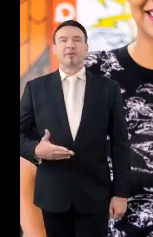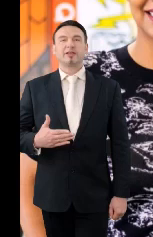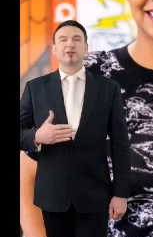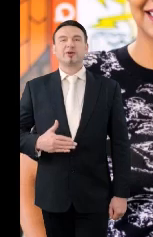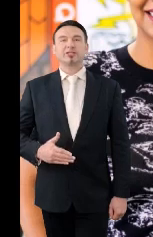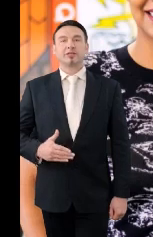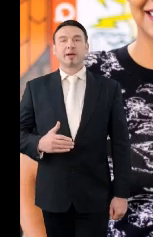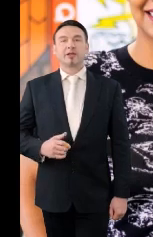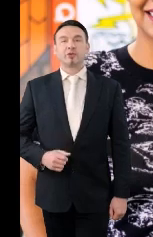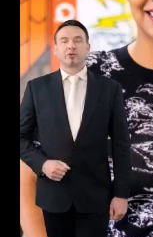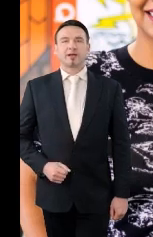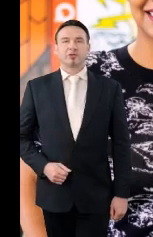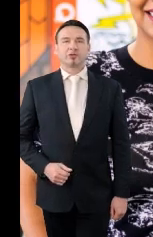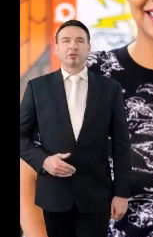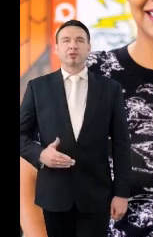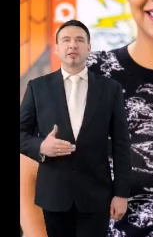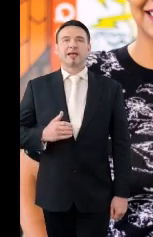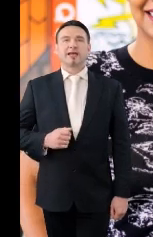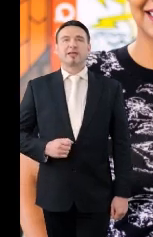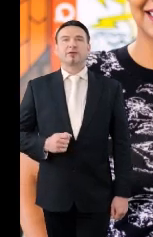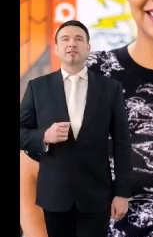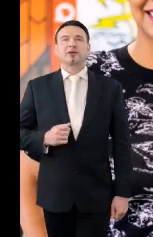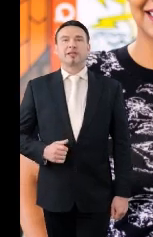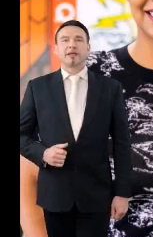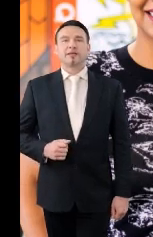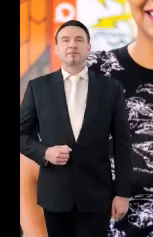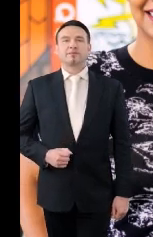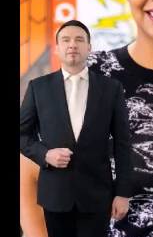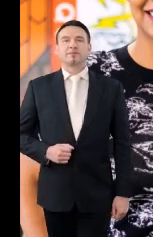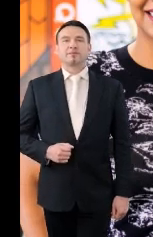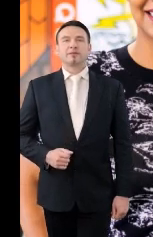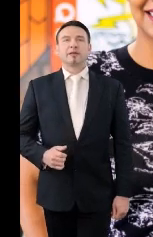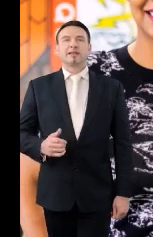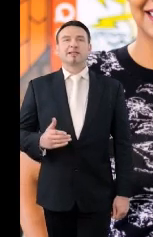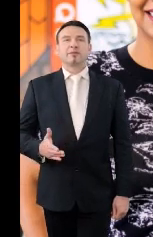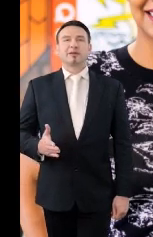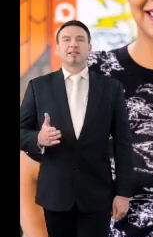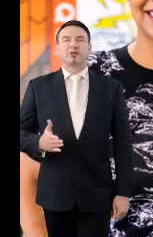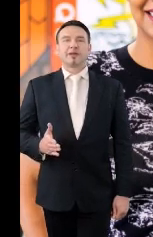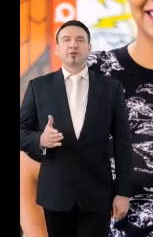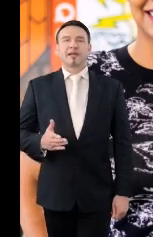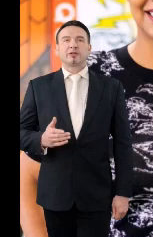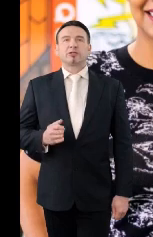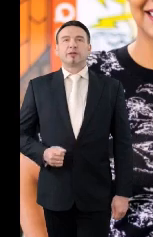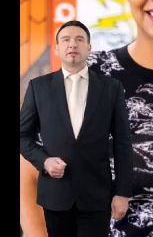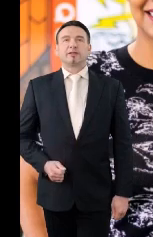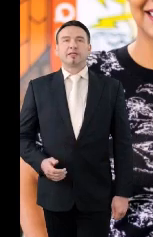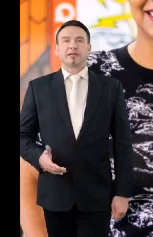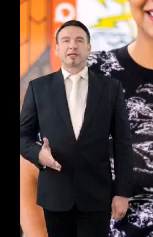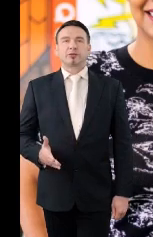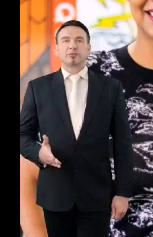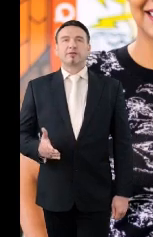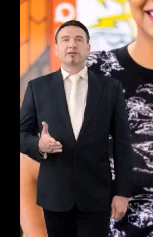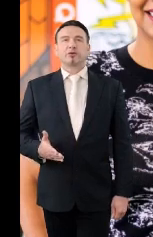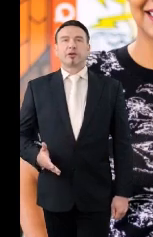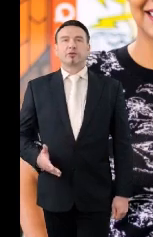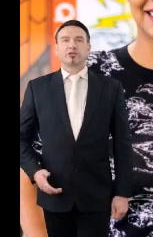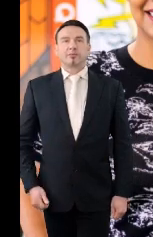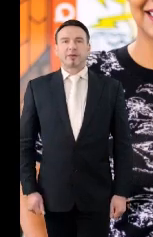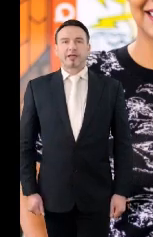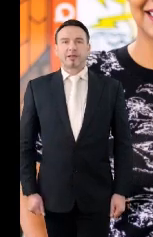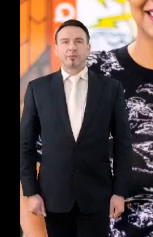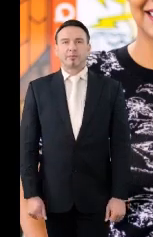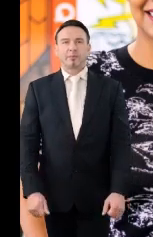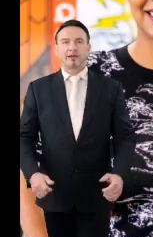en el libramiento Rosas Magallón o la construcción de la calle 12 en Otay. En este proceso electoral 2023 a 2024